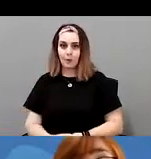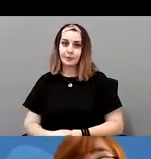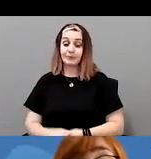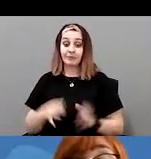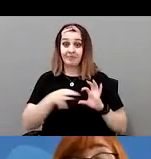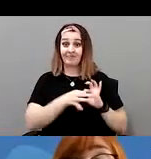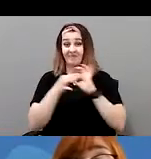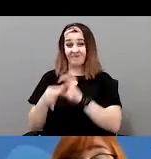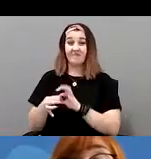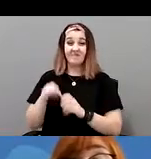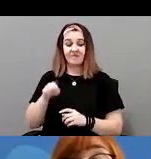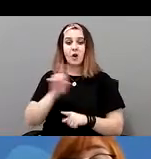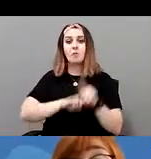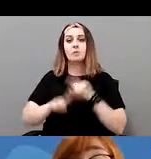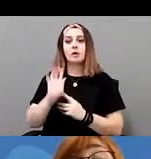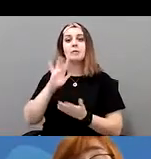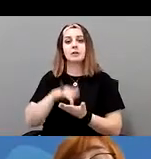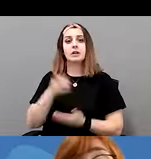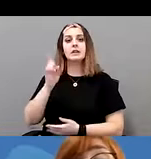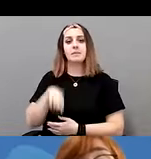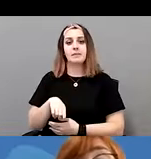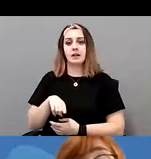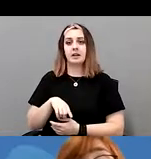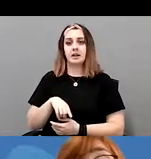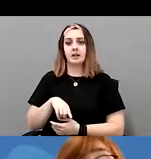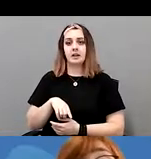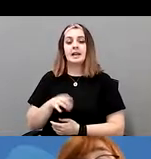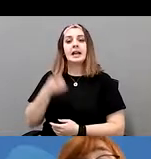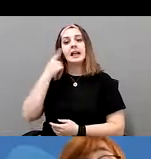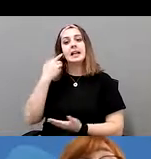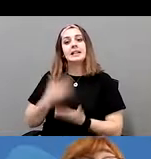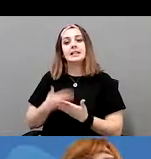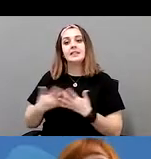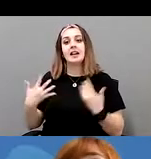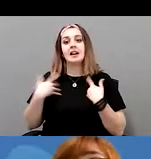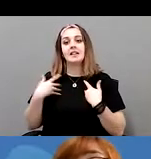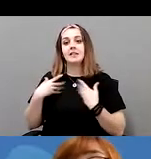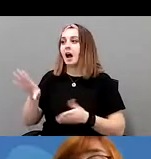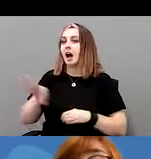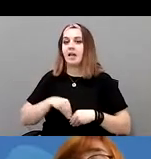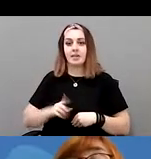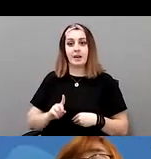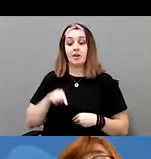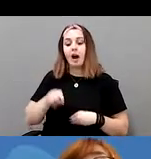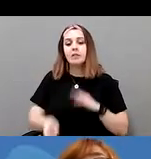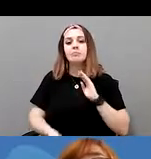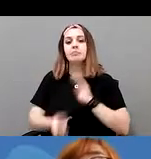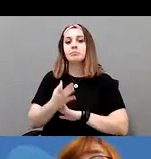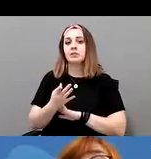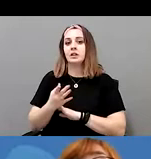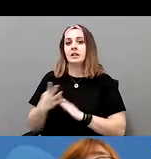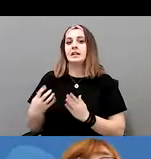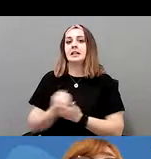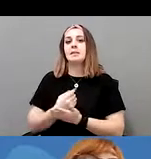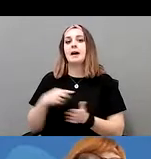esto, uno de los problemas que nos hemos encontrado es que no se admiten las testificales de las víctimas. Y de aquí nace todo lo que es el